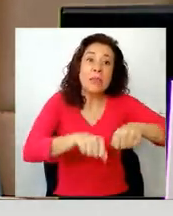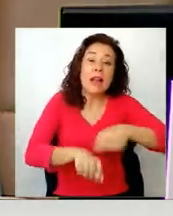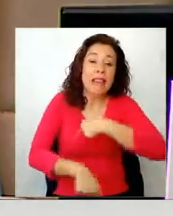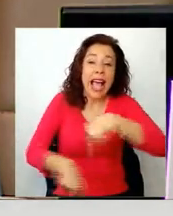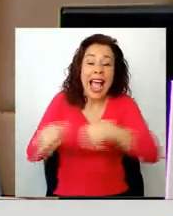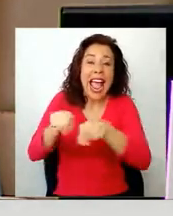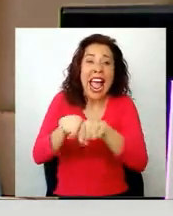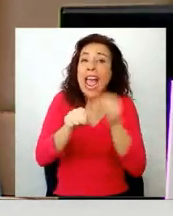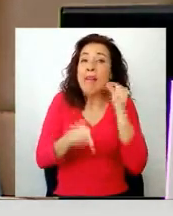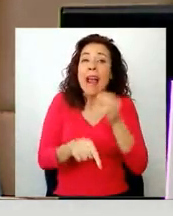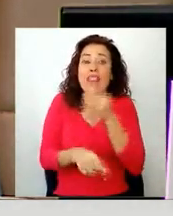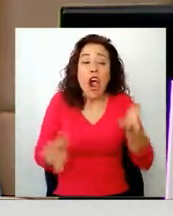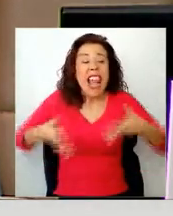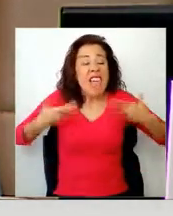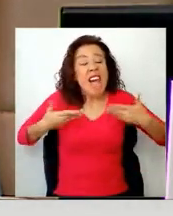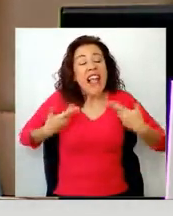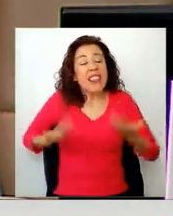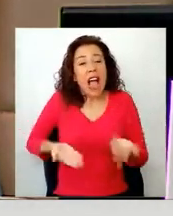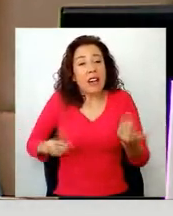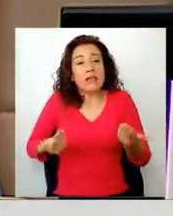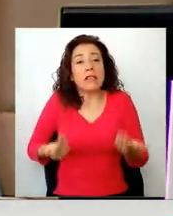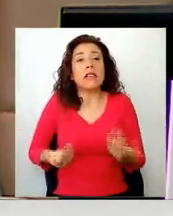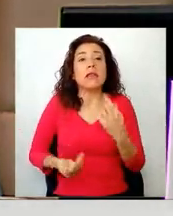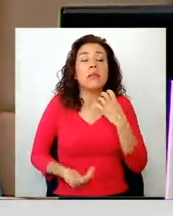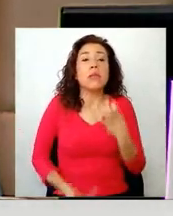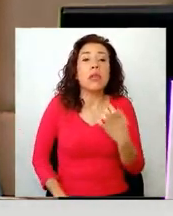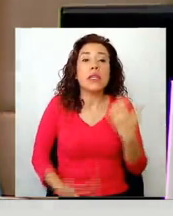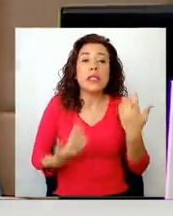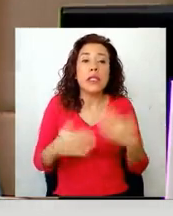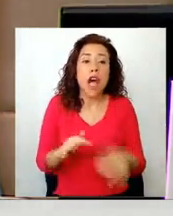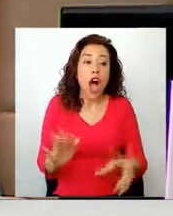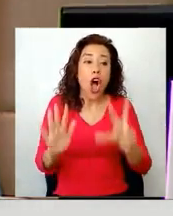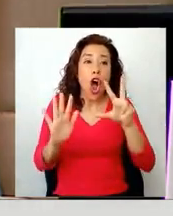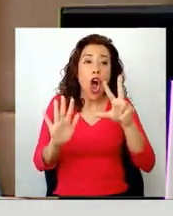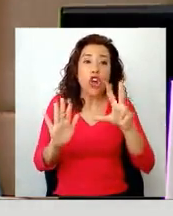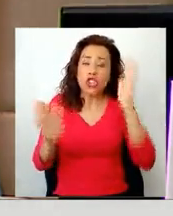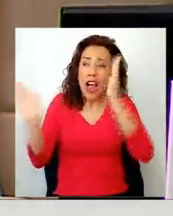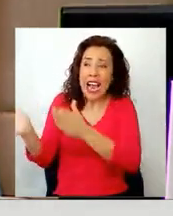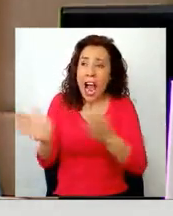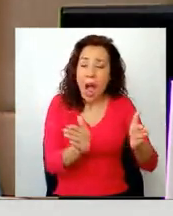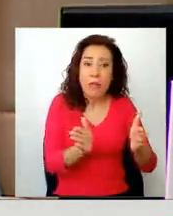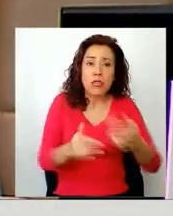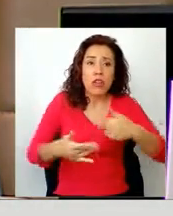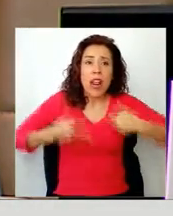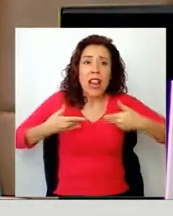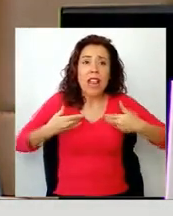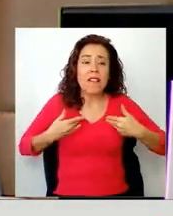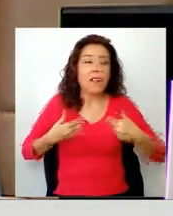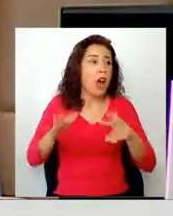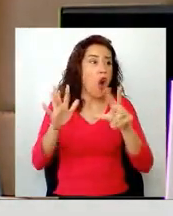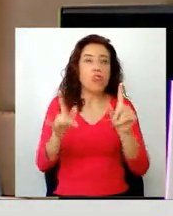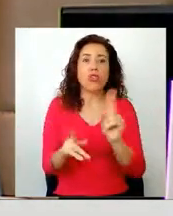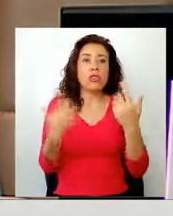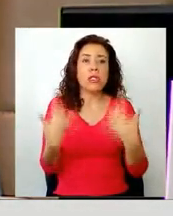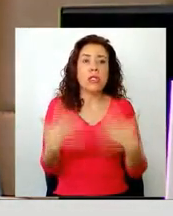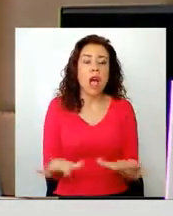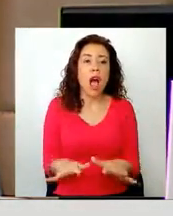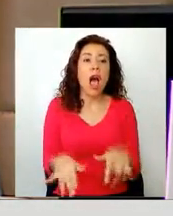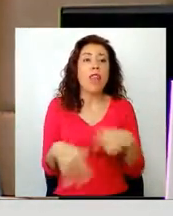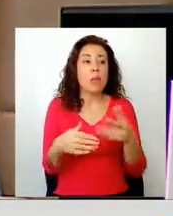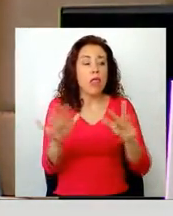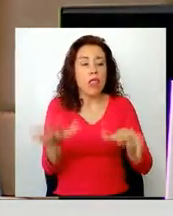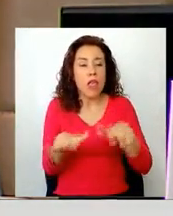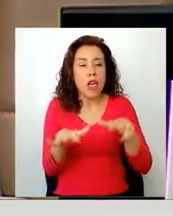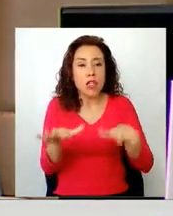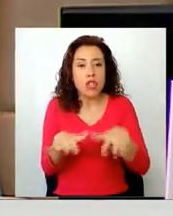a levantarse Porque fíjese que han pasado ocho camillas y nos levantamos y ya no eran ocho después eran 18 después